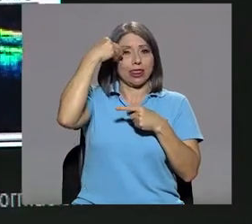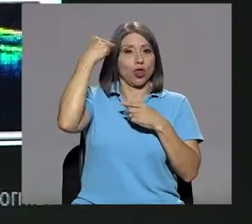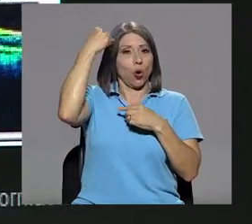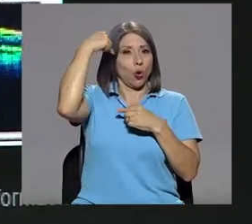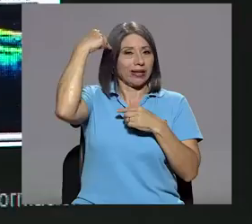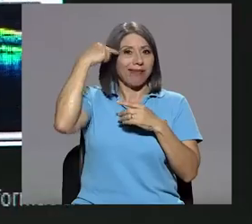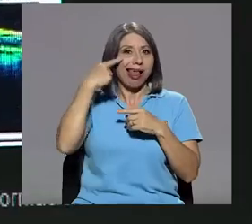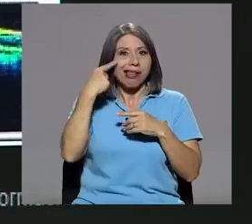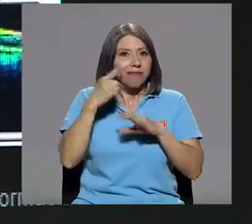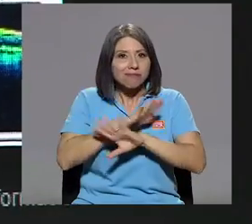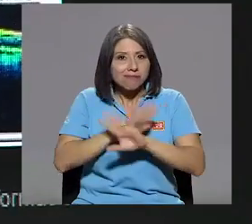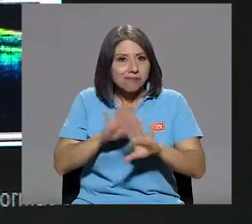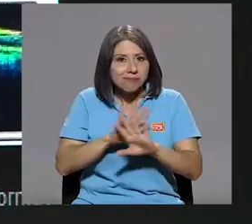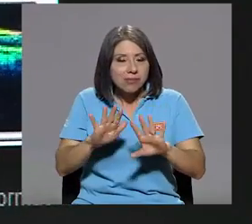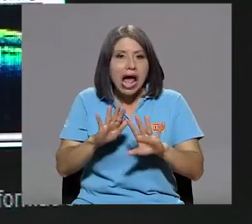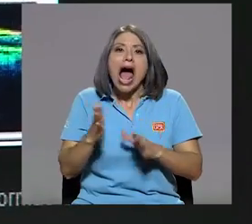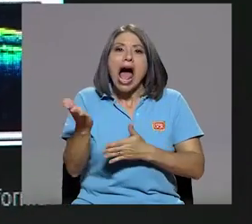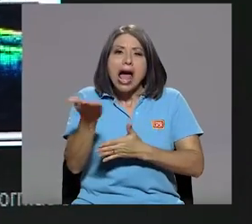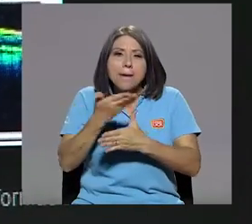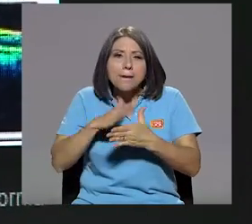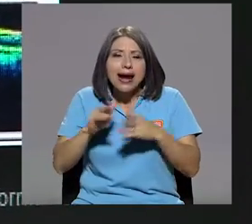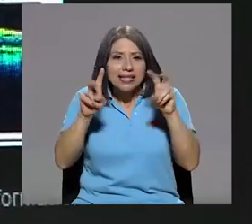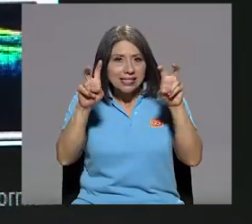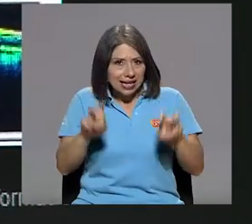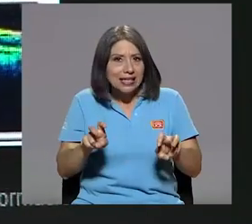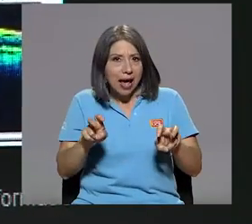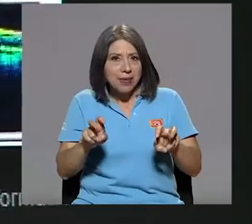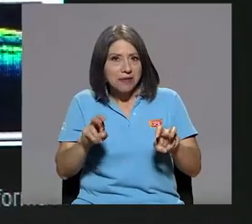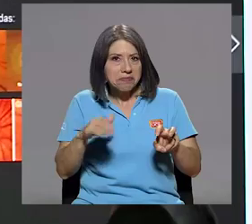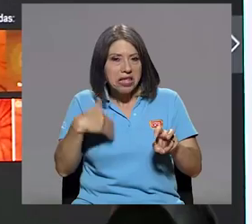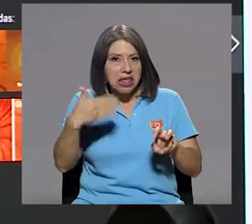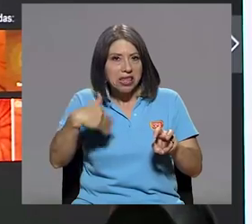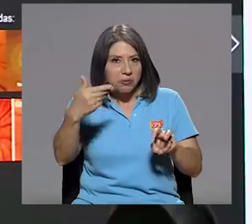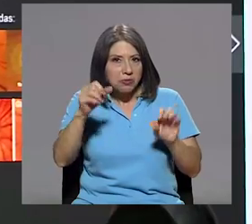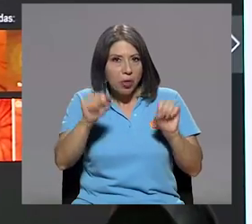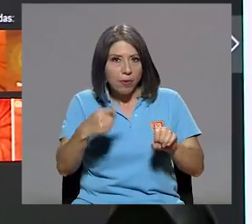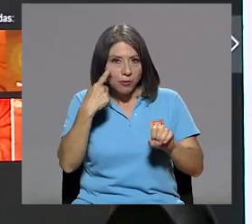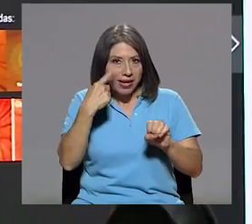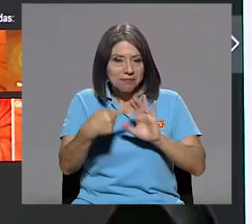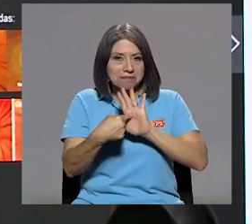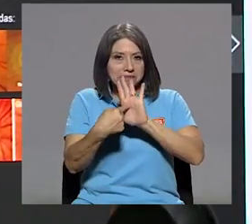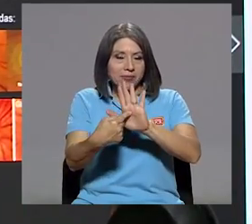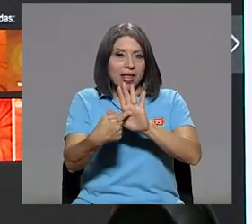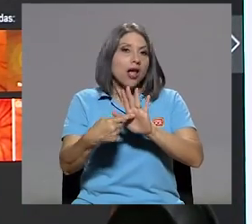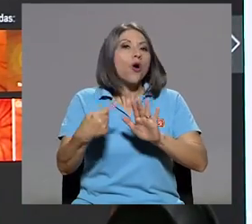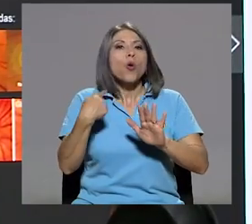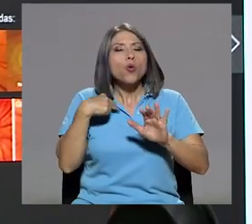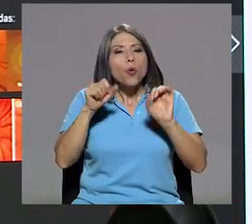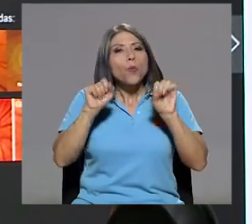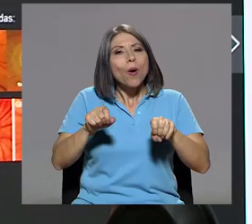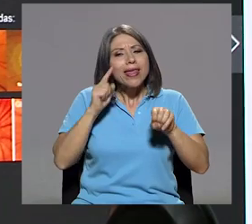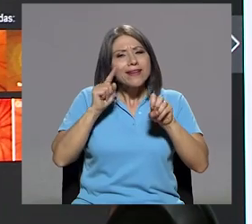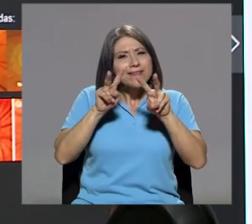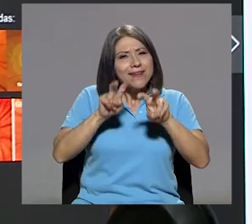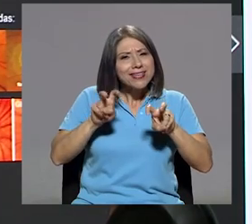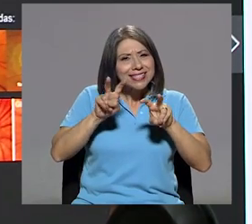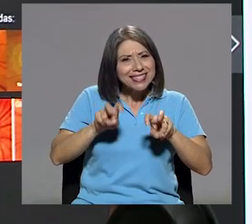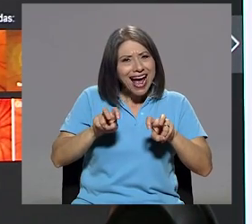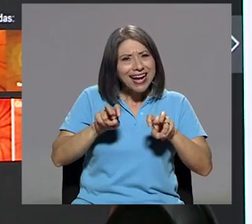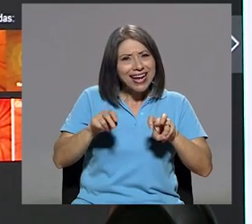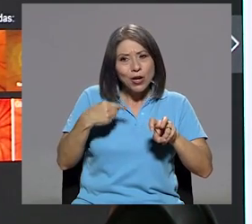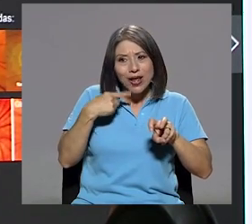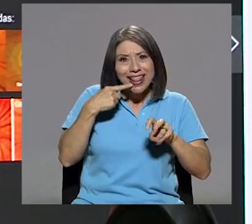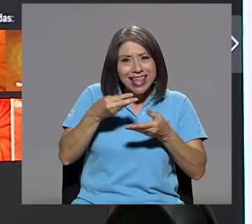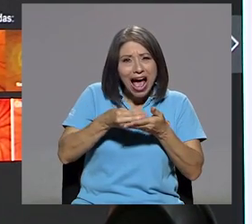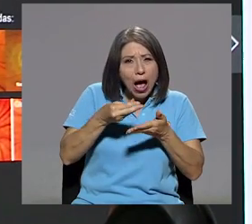Entonces, hay partes del examen, que ahora podríamos ver en un diagrama, donde uno puede revisar esa